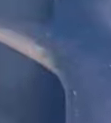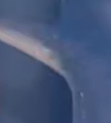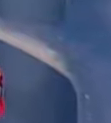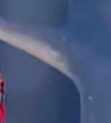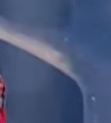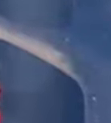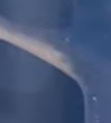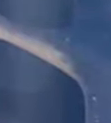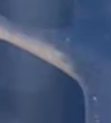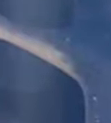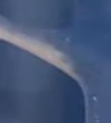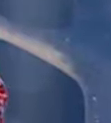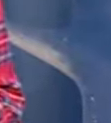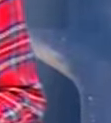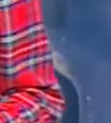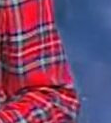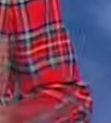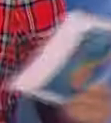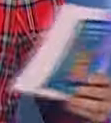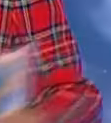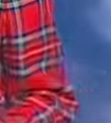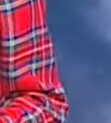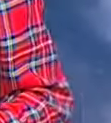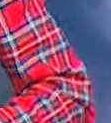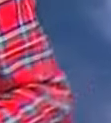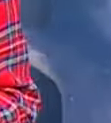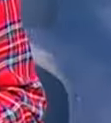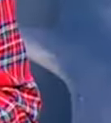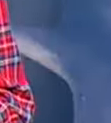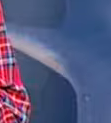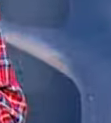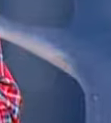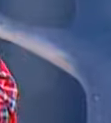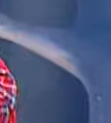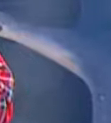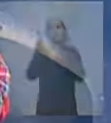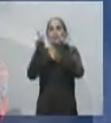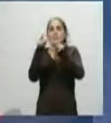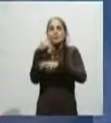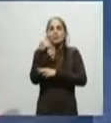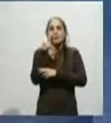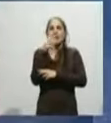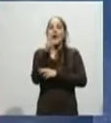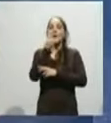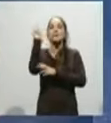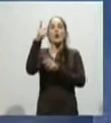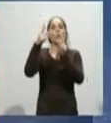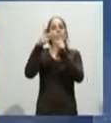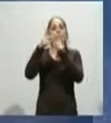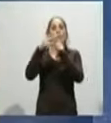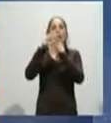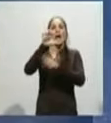escena. Atentos están todos los miembros del jurado. Nosotros buscamos y vamos a encontrar al segundo participante de la noche,